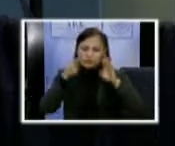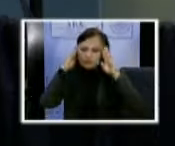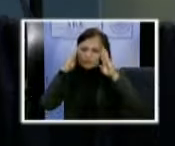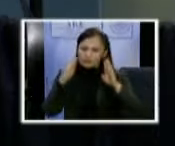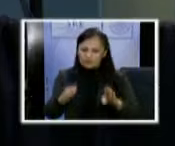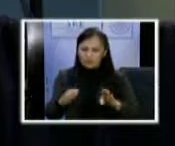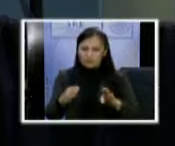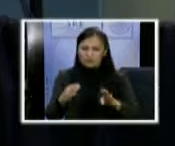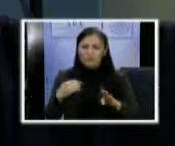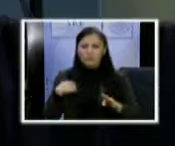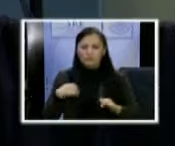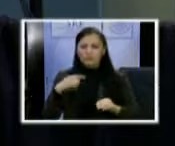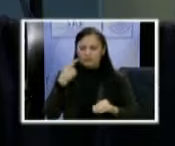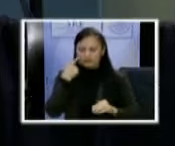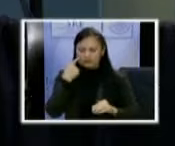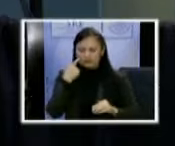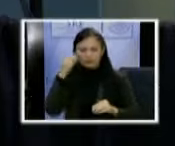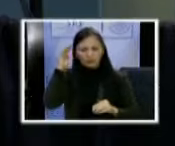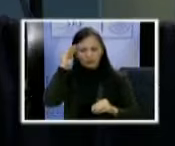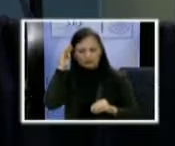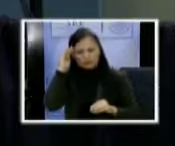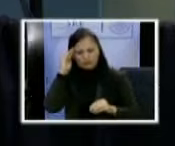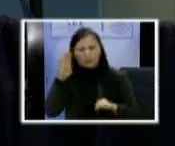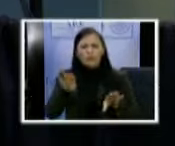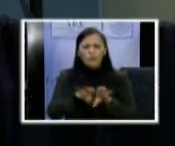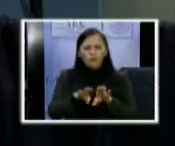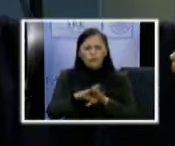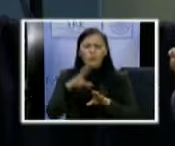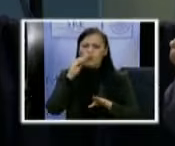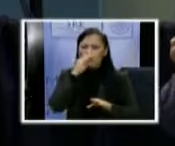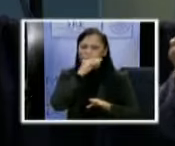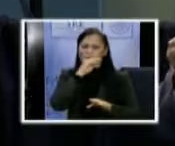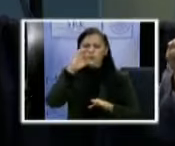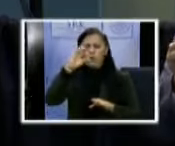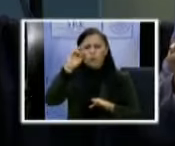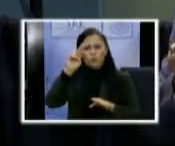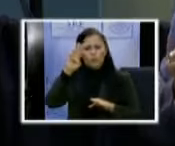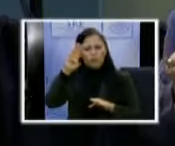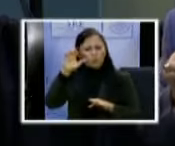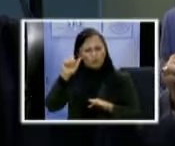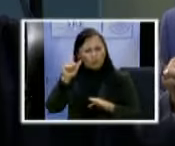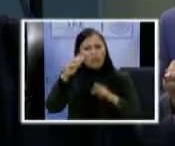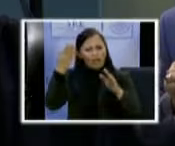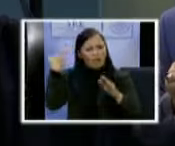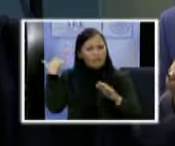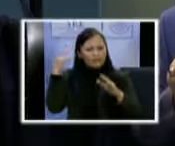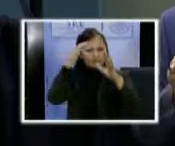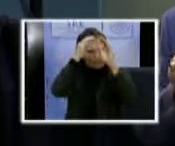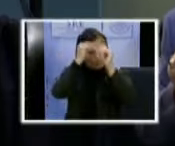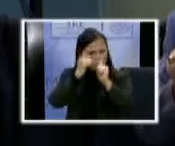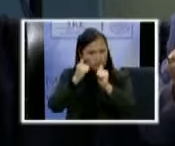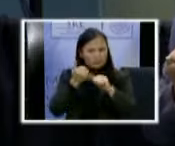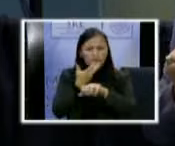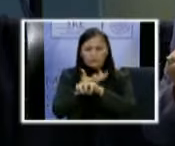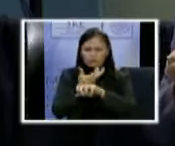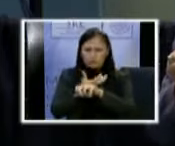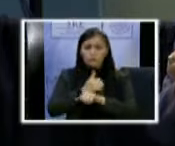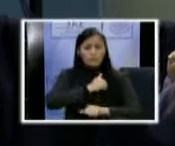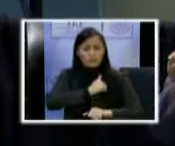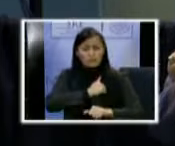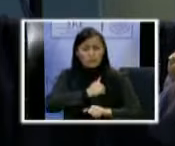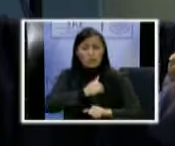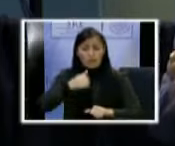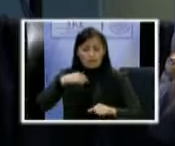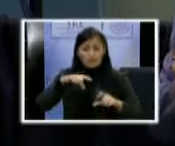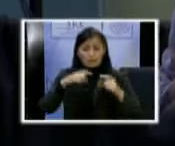hay que poner mucho el ojo también qué va a pasar con Cuba, porque Cuba es un tratado con Estados Unidos y Canadá, no con nosotros,